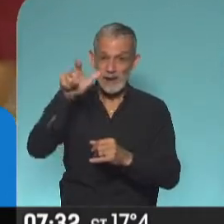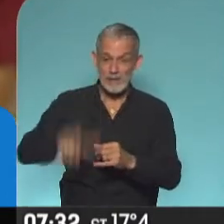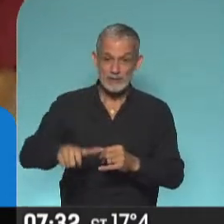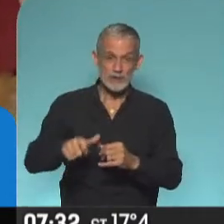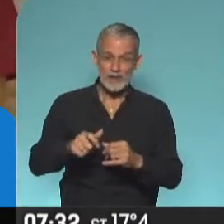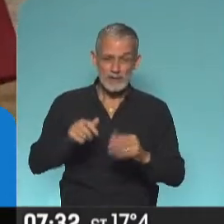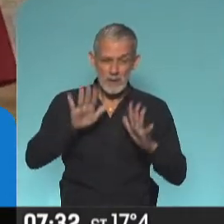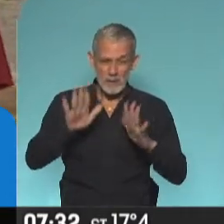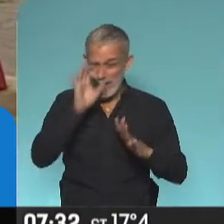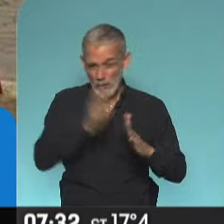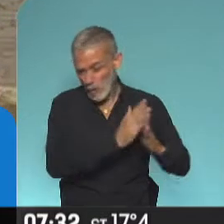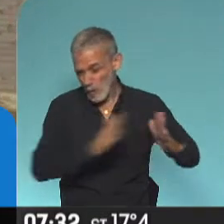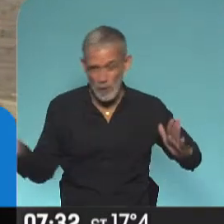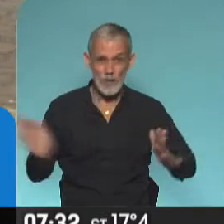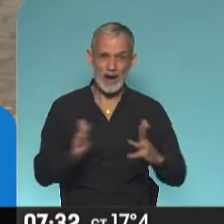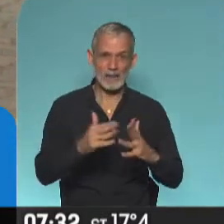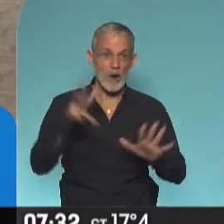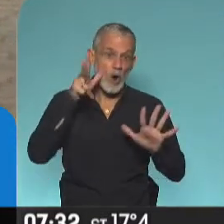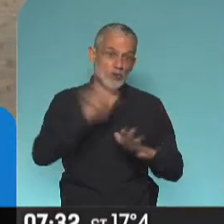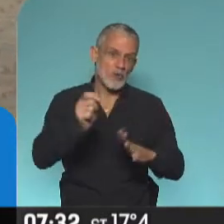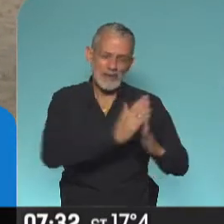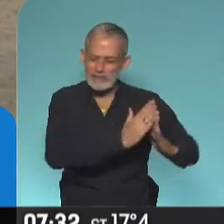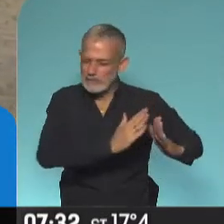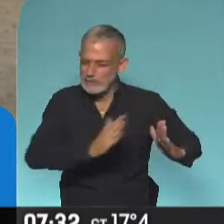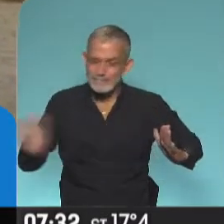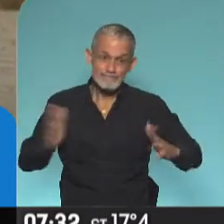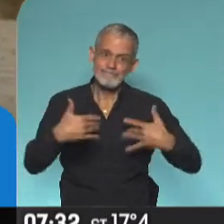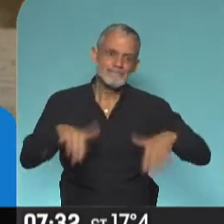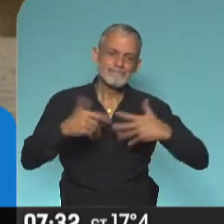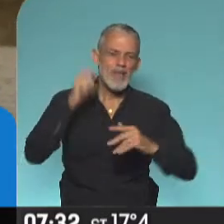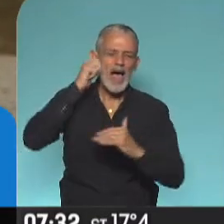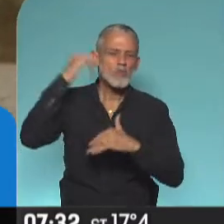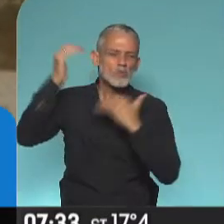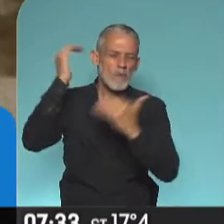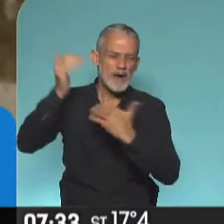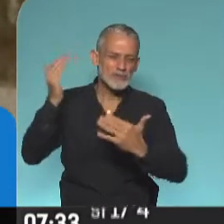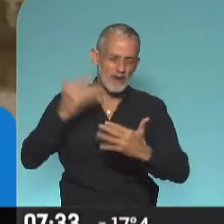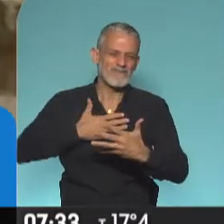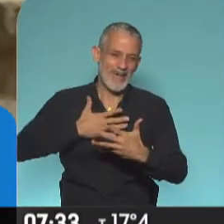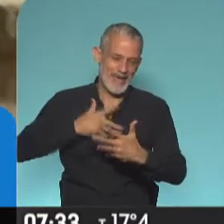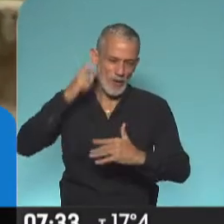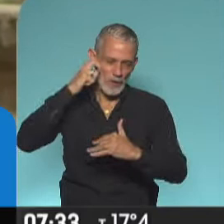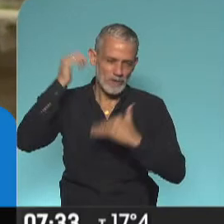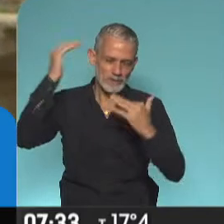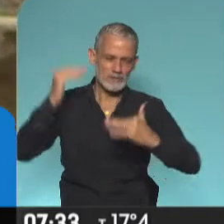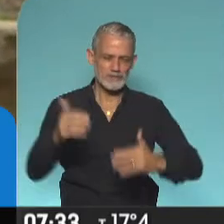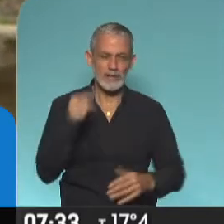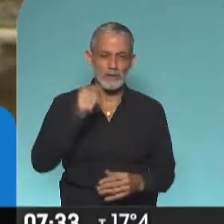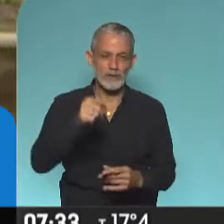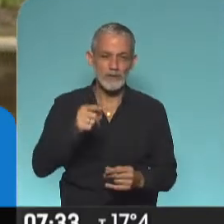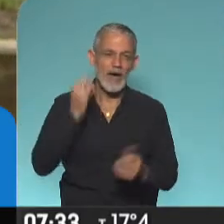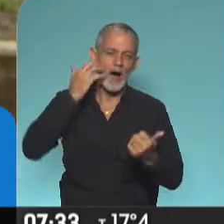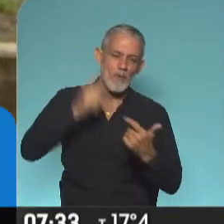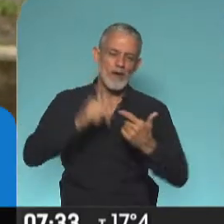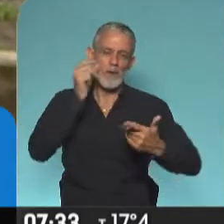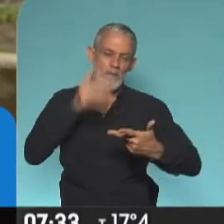que no ha parado en esta cuarentena, en estos casi 8 meses. Tiene pacientes adultos mayores, nuestros queridos adultos mayores, que pueden ser, bueno, nuestros abuelos,